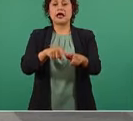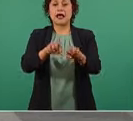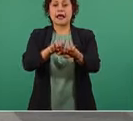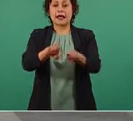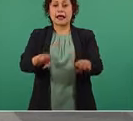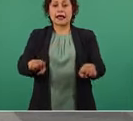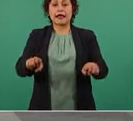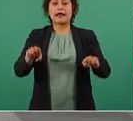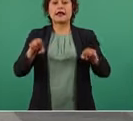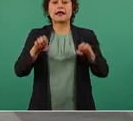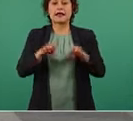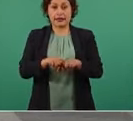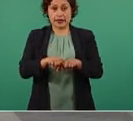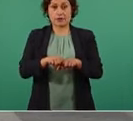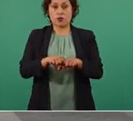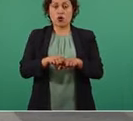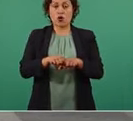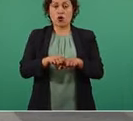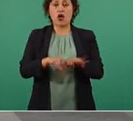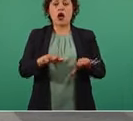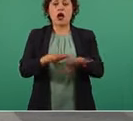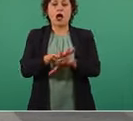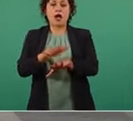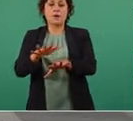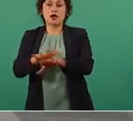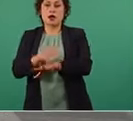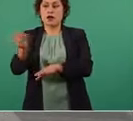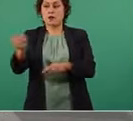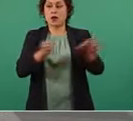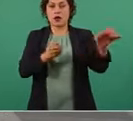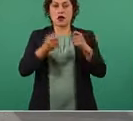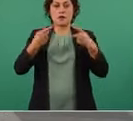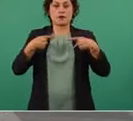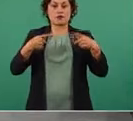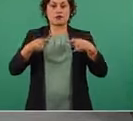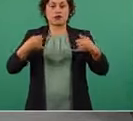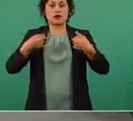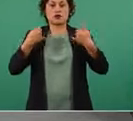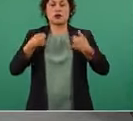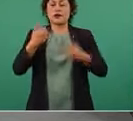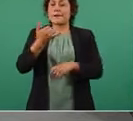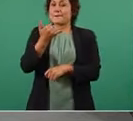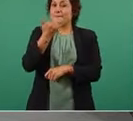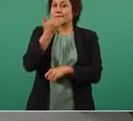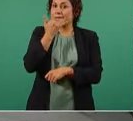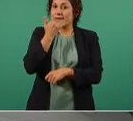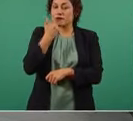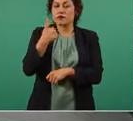joven y con esas características. ¿Qué creen? Que ahora sí yo me voy.